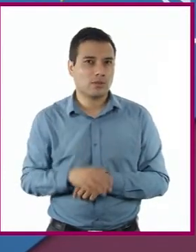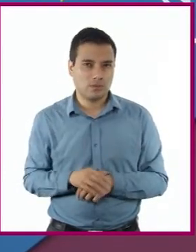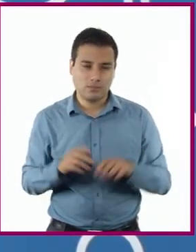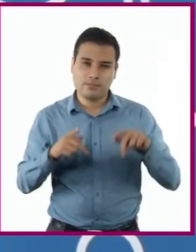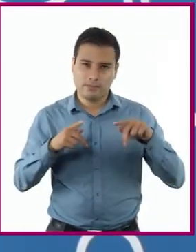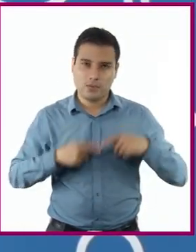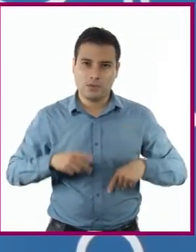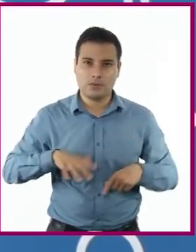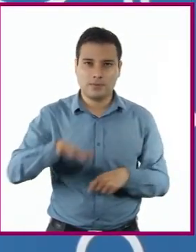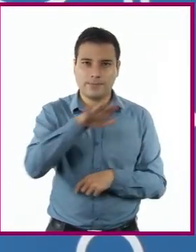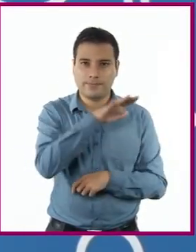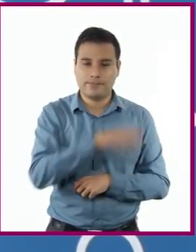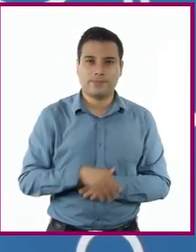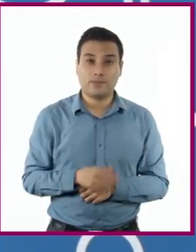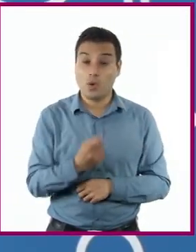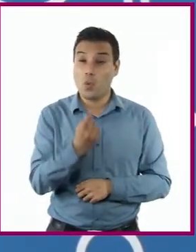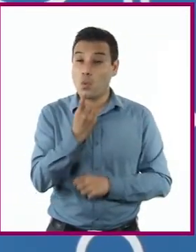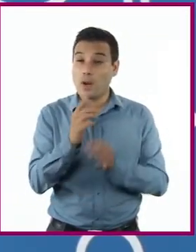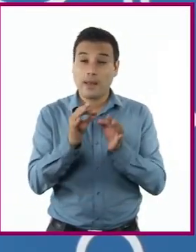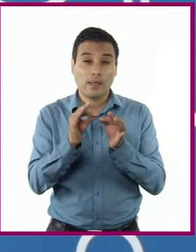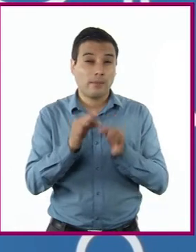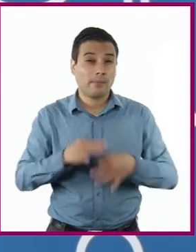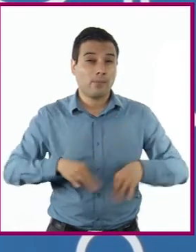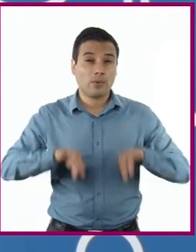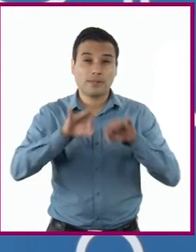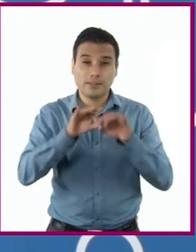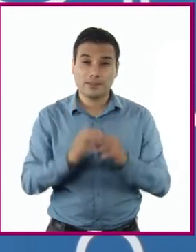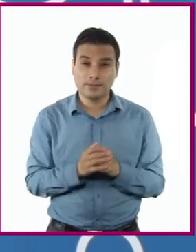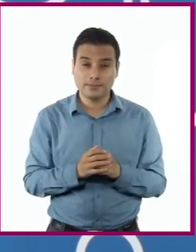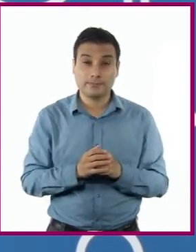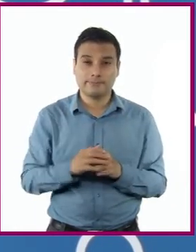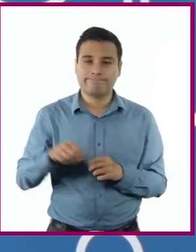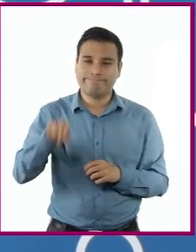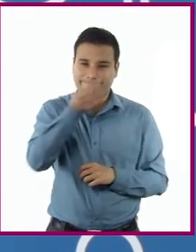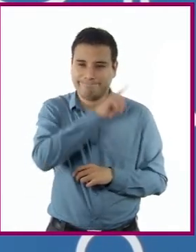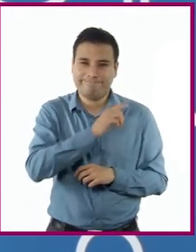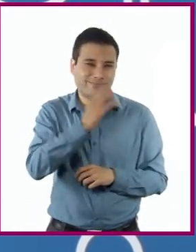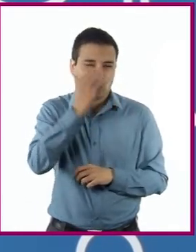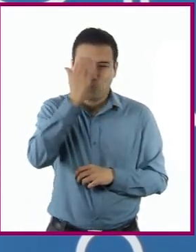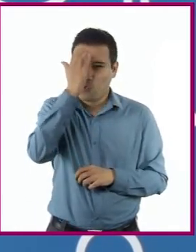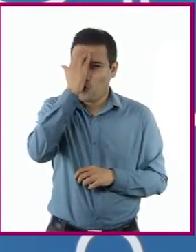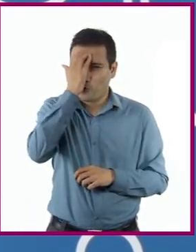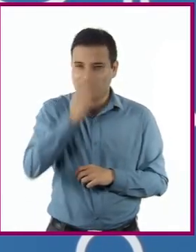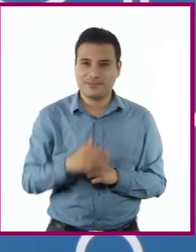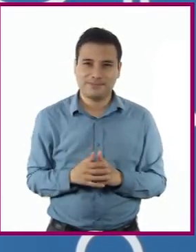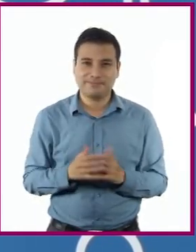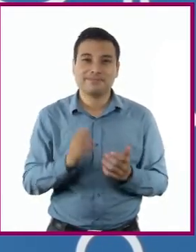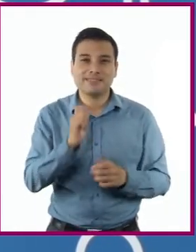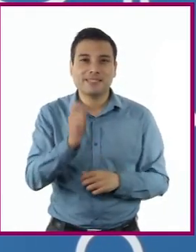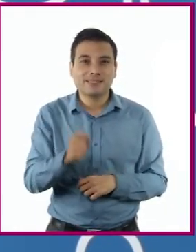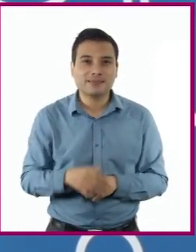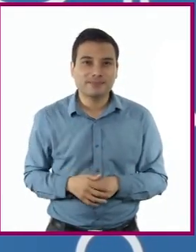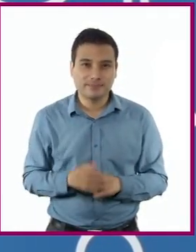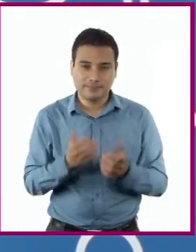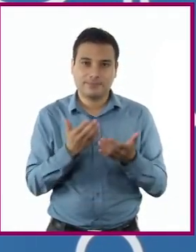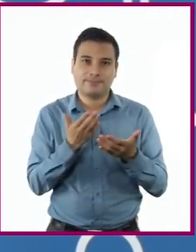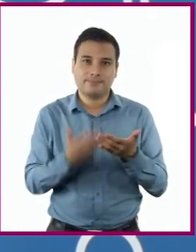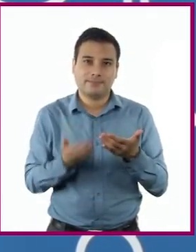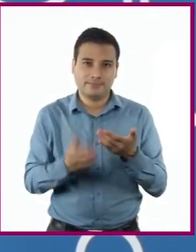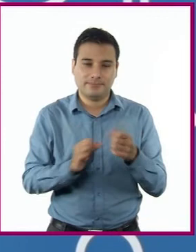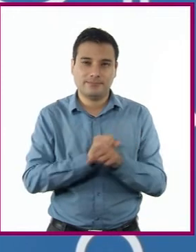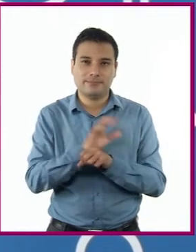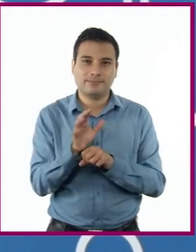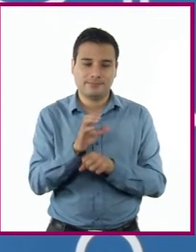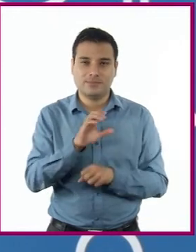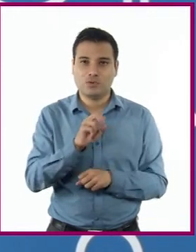social. Un hecho importante, que seguramente quedará escrito en los libros de historia, es la actual pandemia por COVID-19